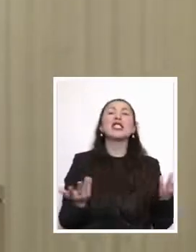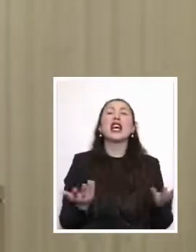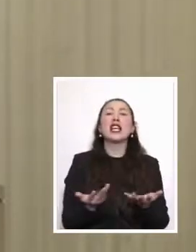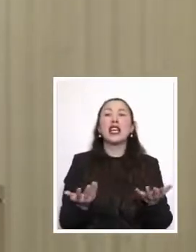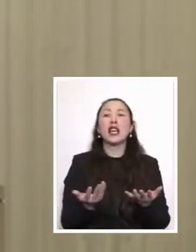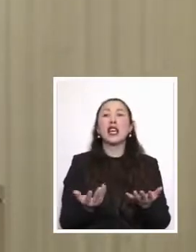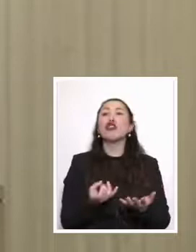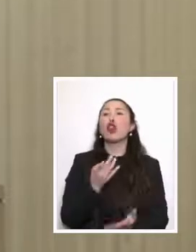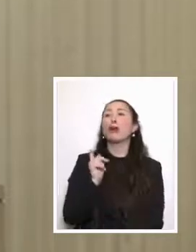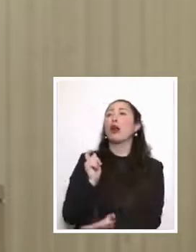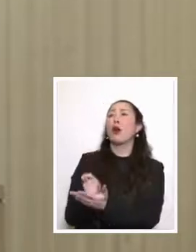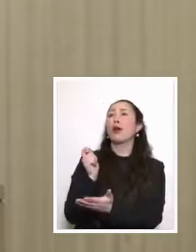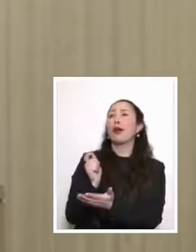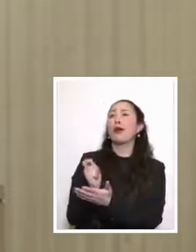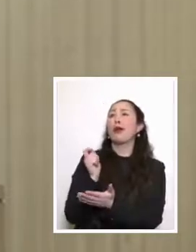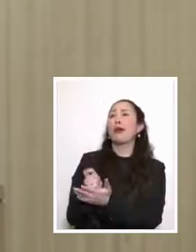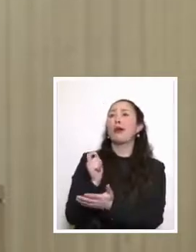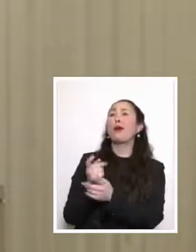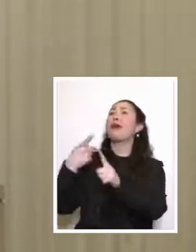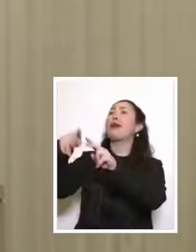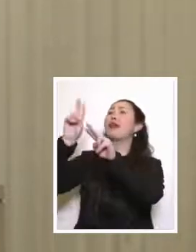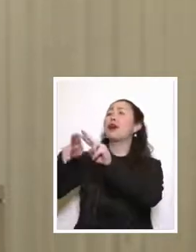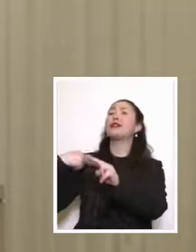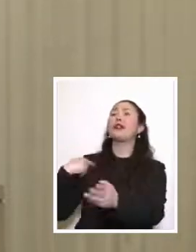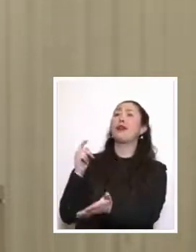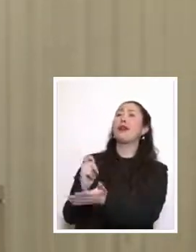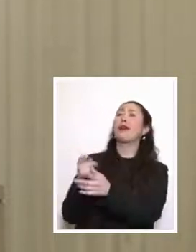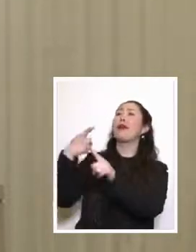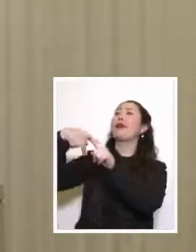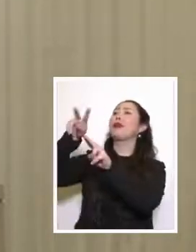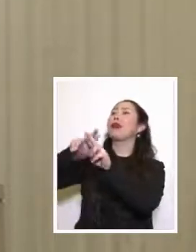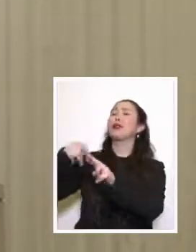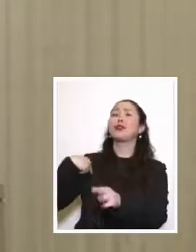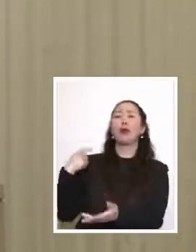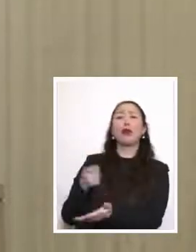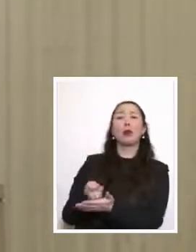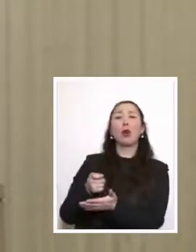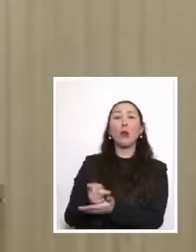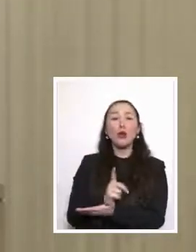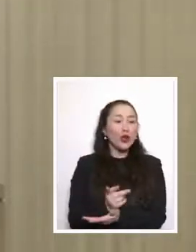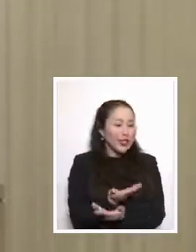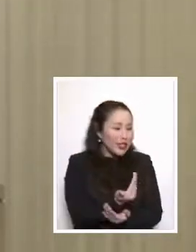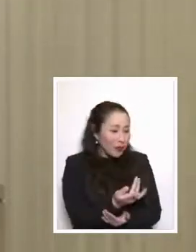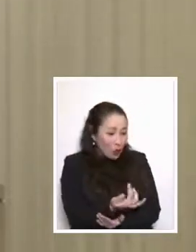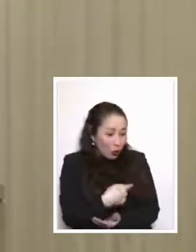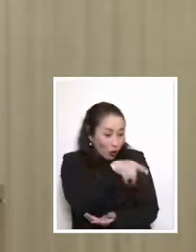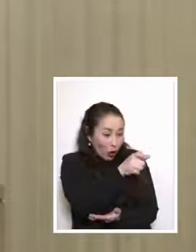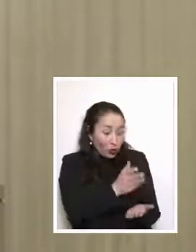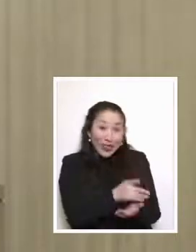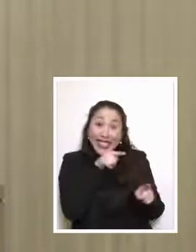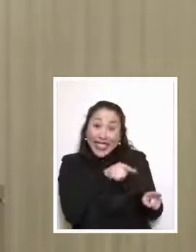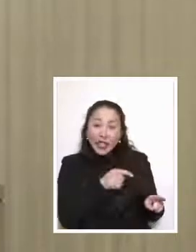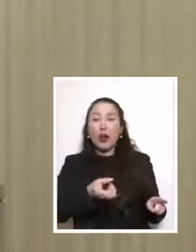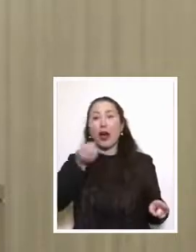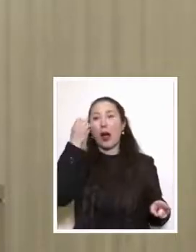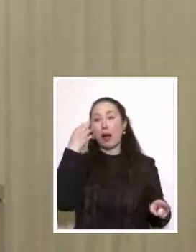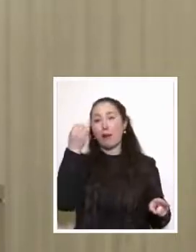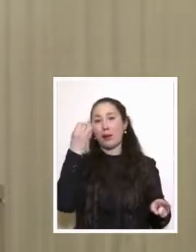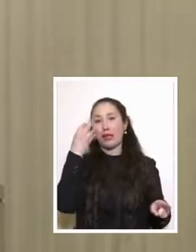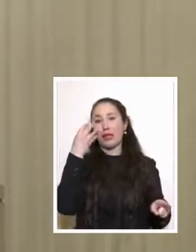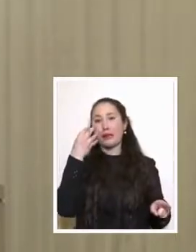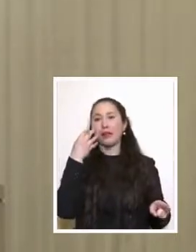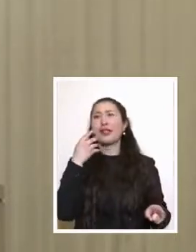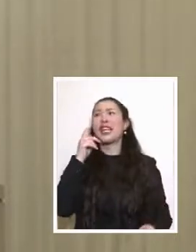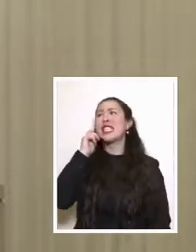solo consumidores de otros, necesitamos que nuestros estudiantes aprendan, ¿no? Y no hablo solo de